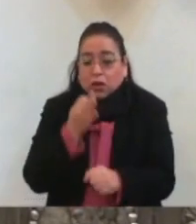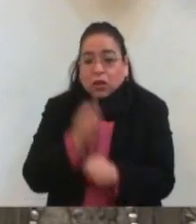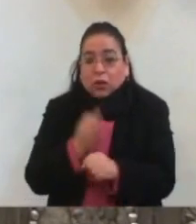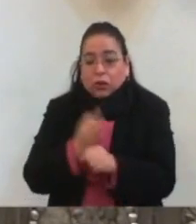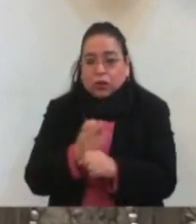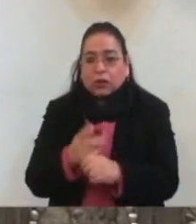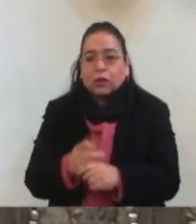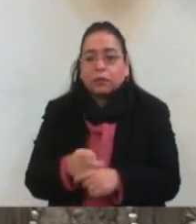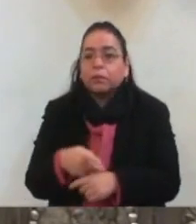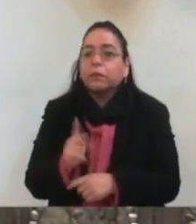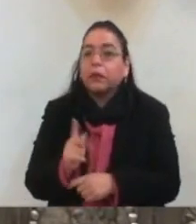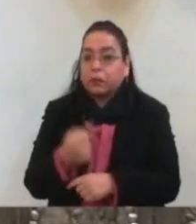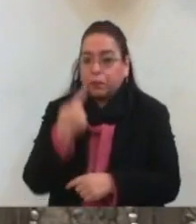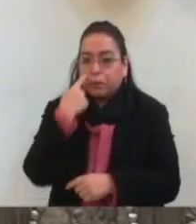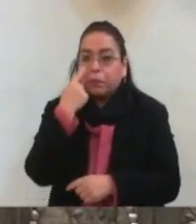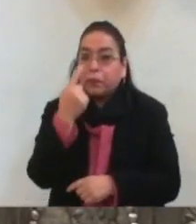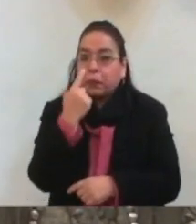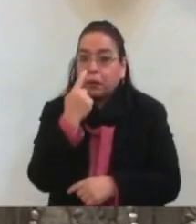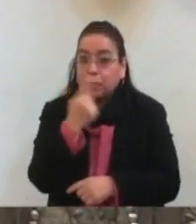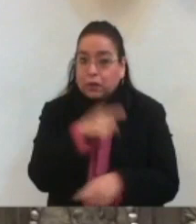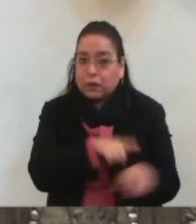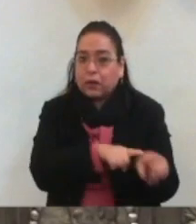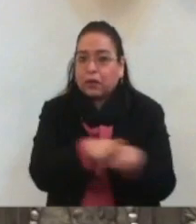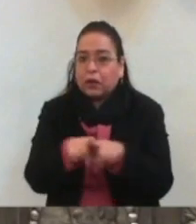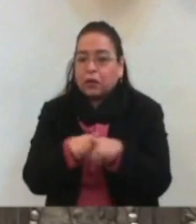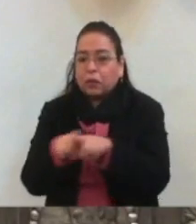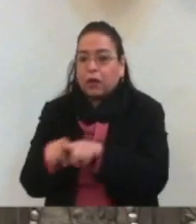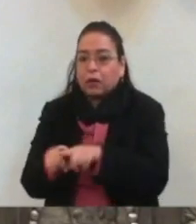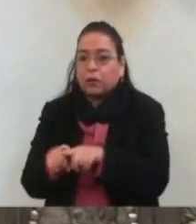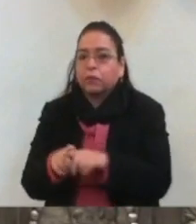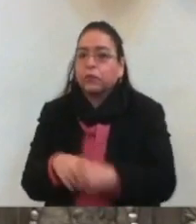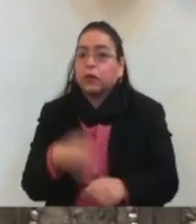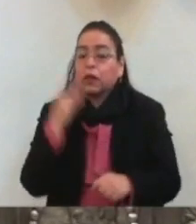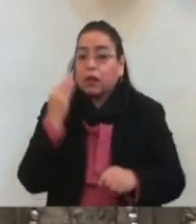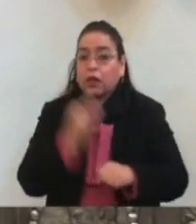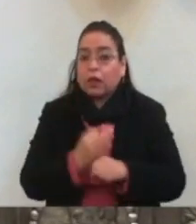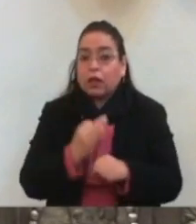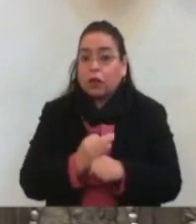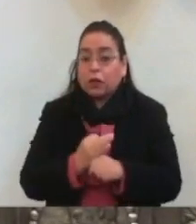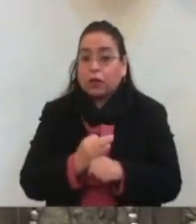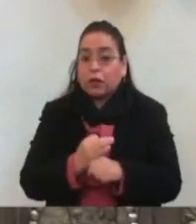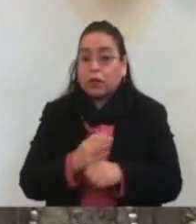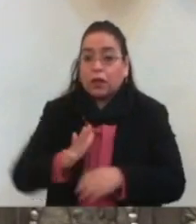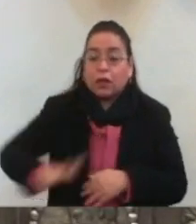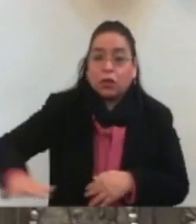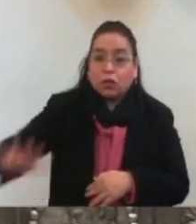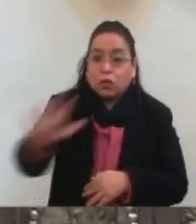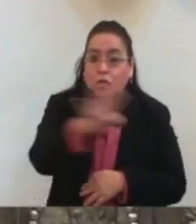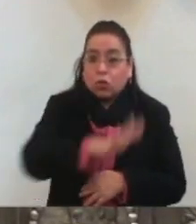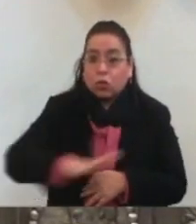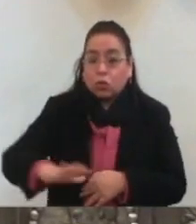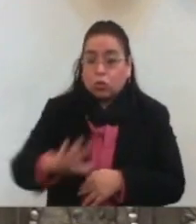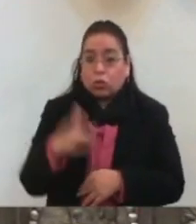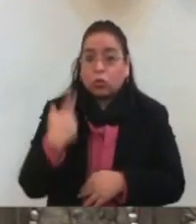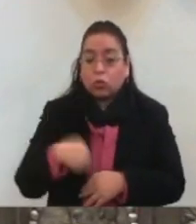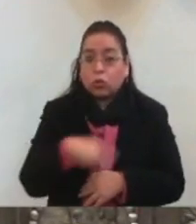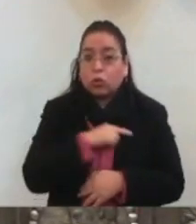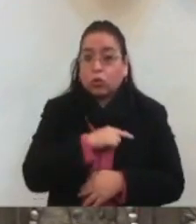pero hay una cosa hermanos que la iglesia la comunidad cristiana